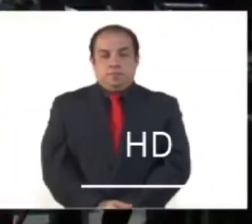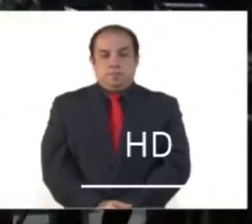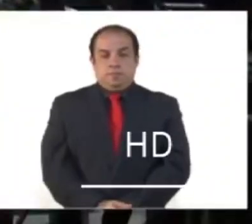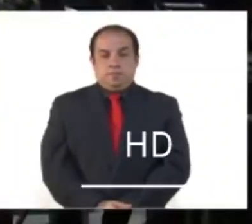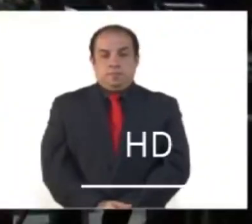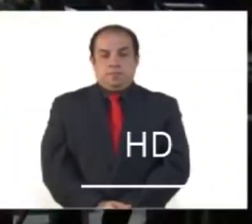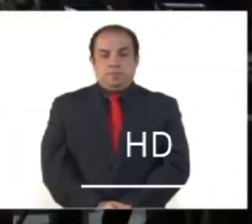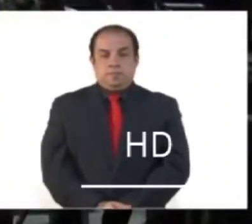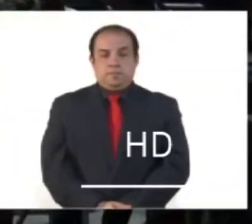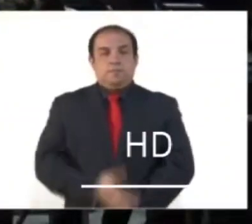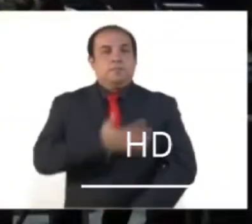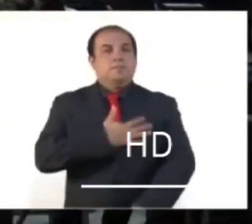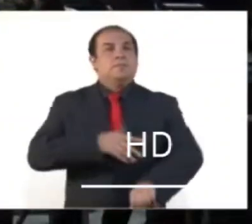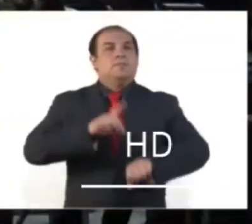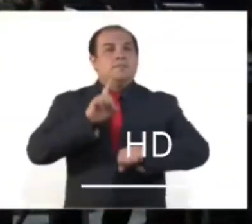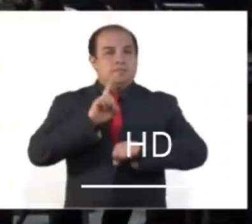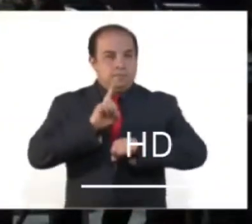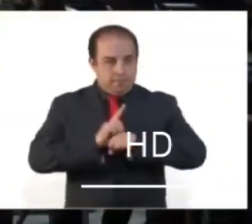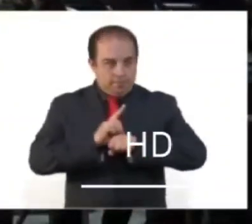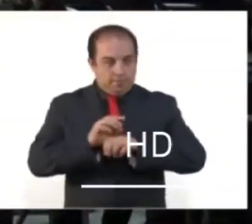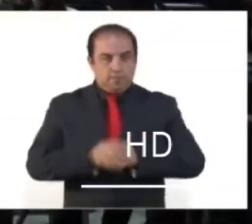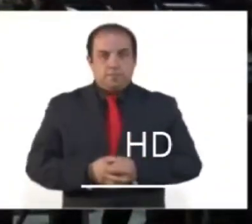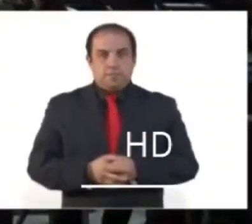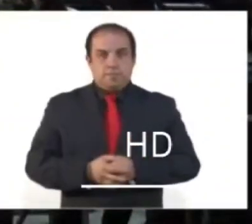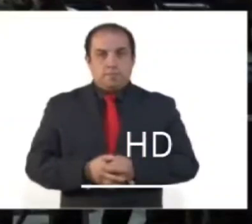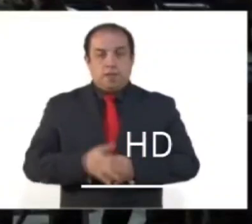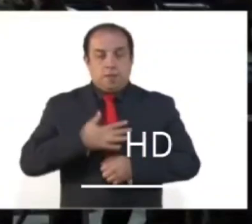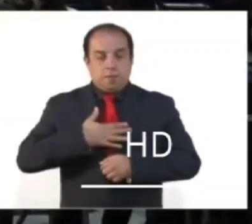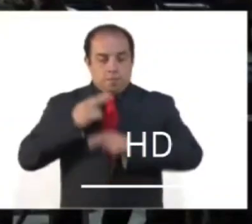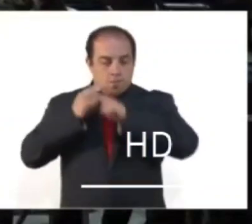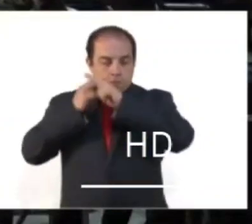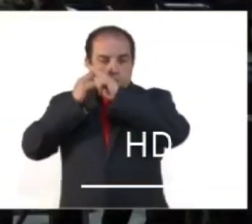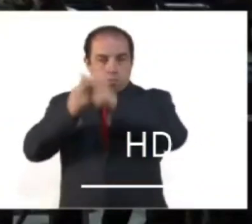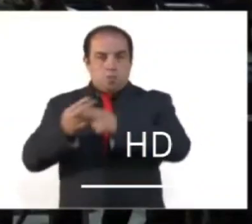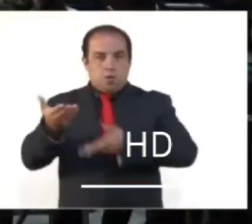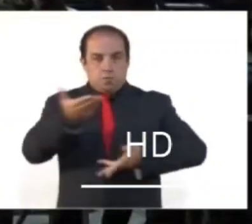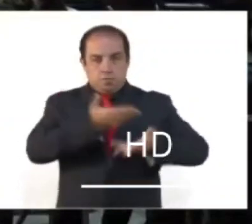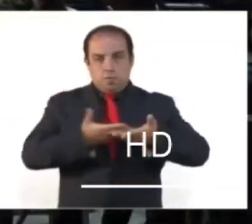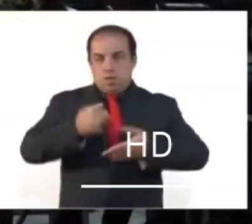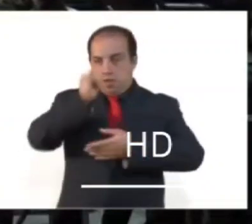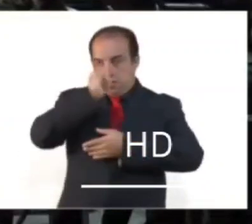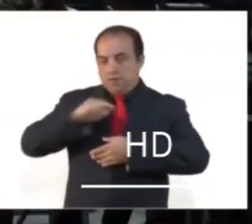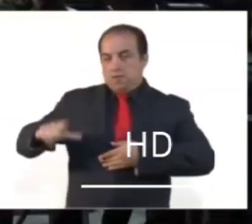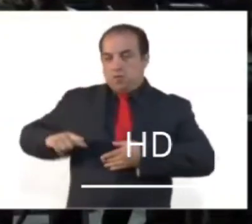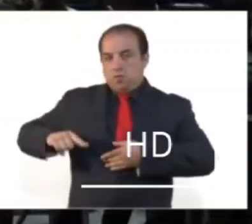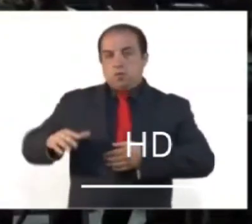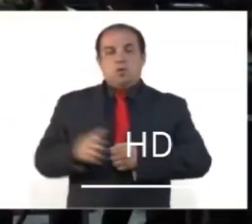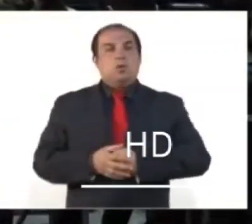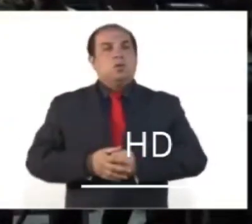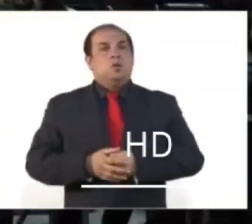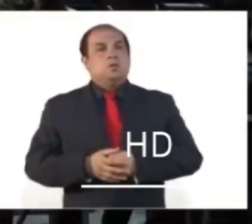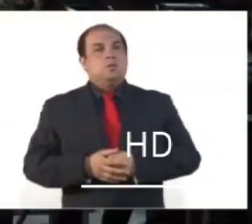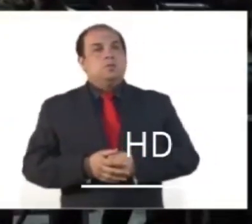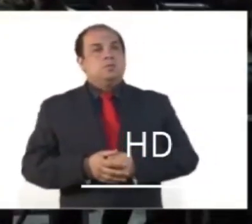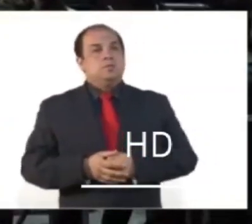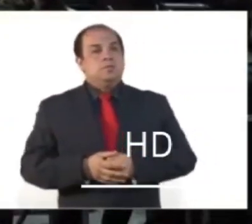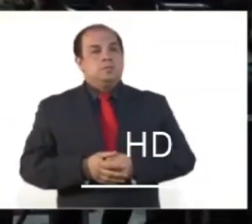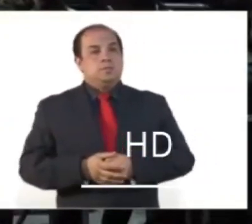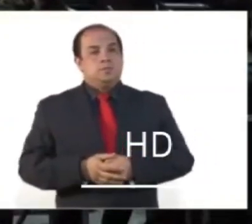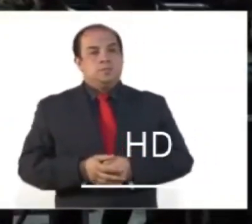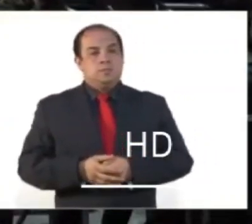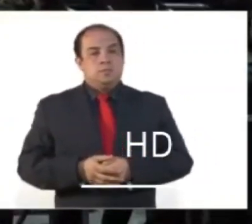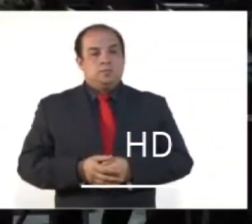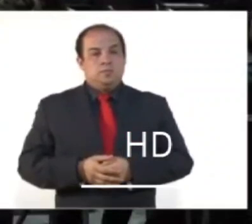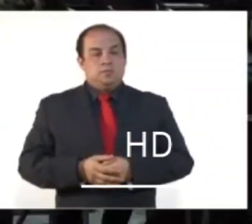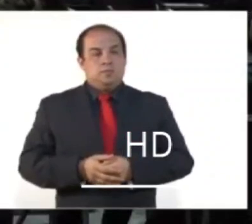Bueno. Pues muy buenos días. Primero que nada, es un honor estar aquí con ustedes, jefe de gobierno Martí Batres. Por supuesto,